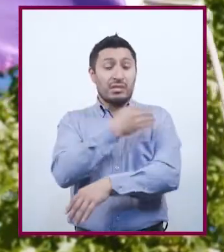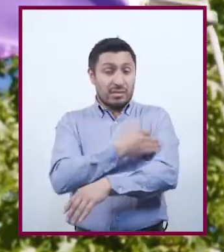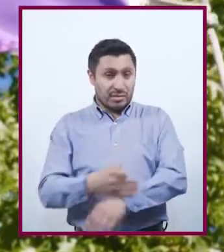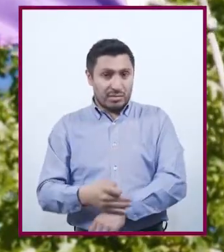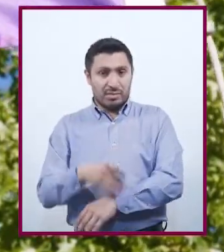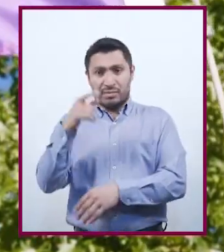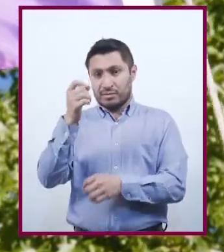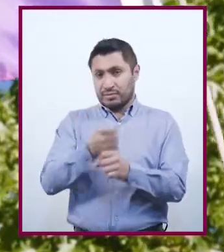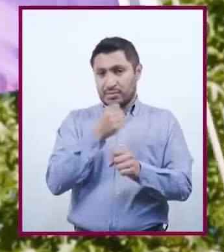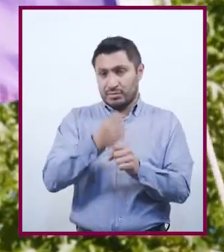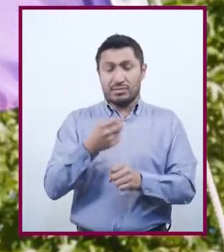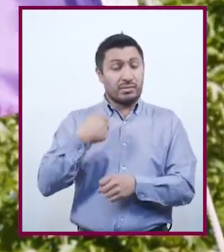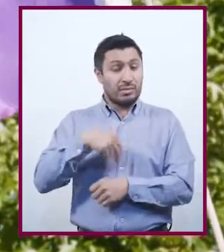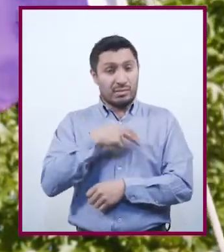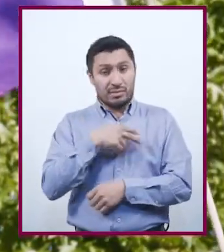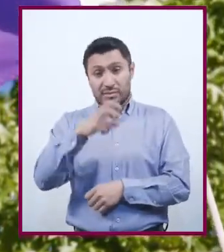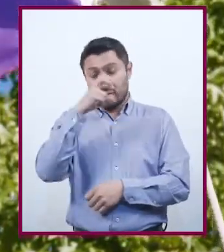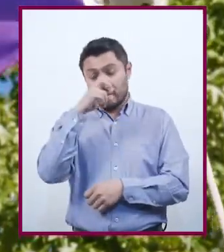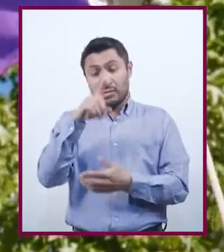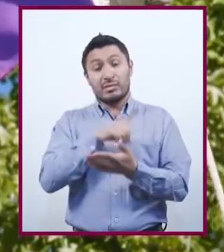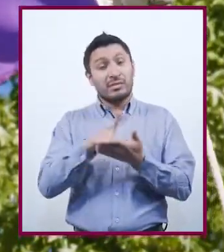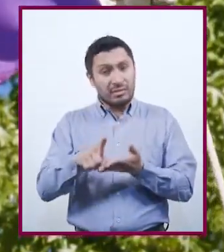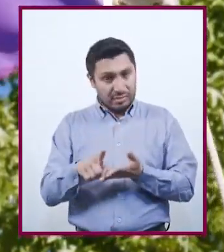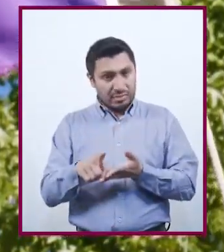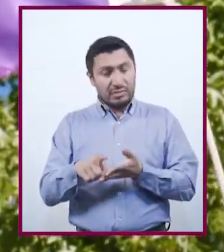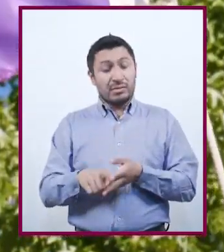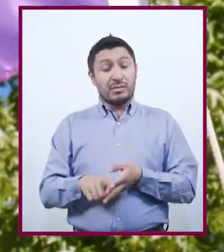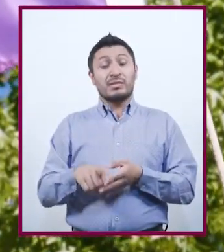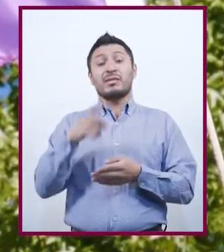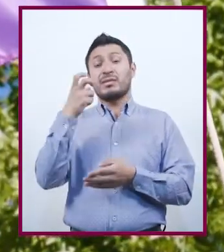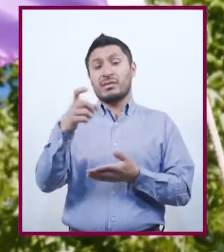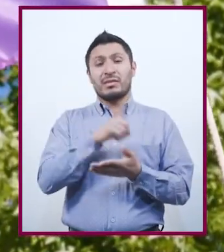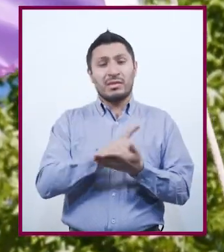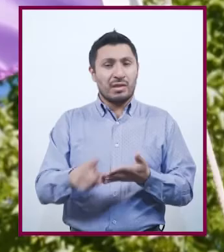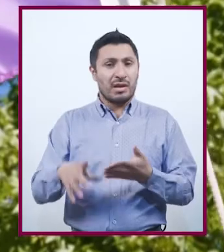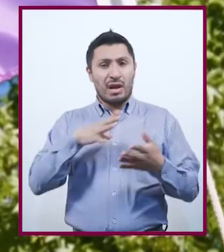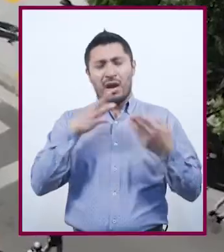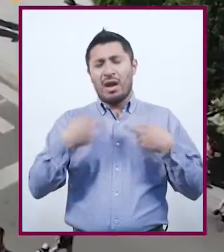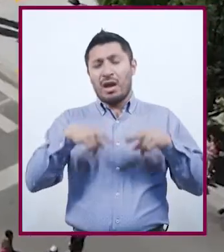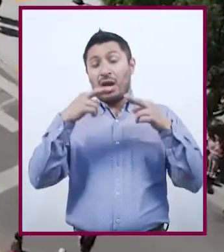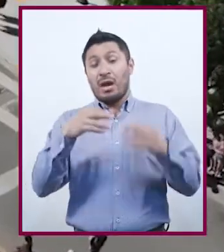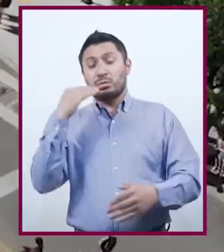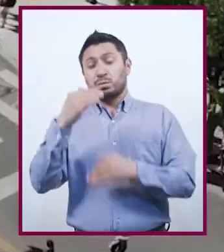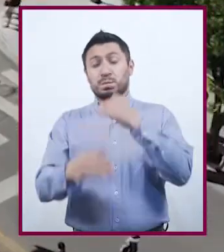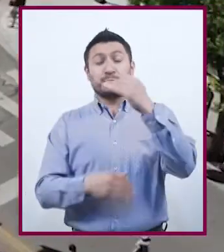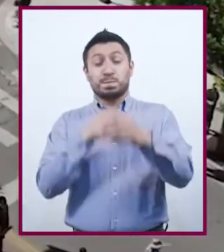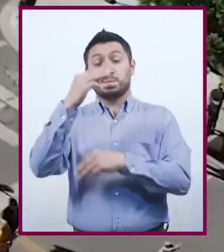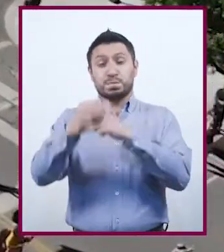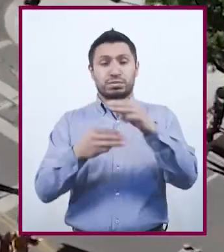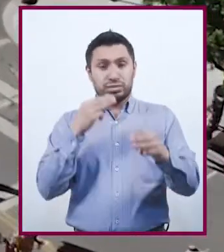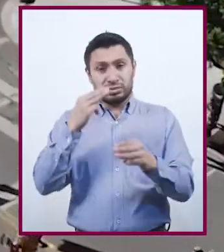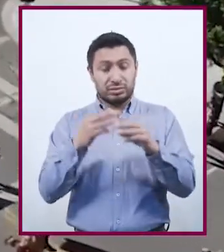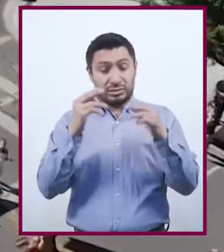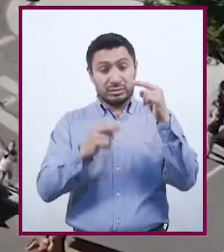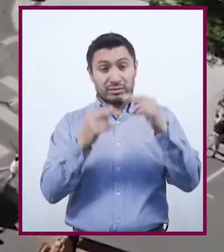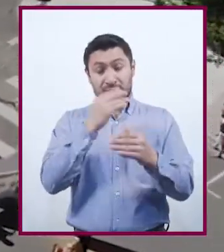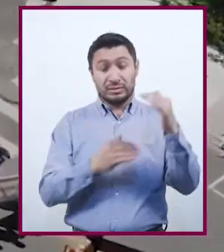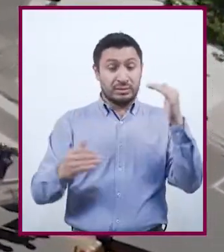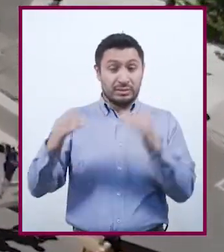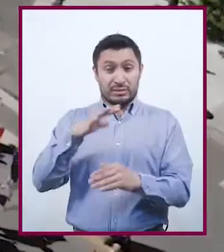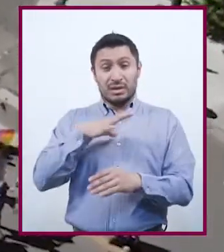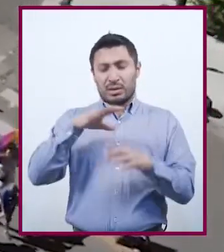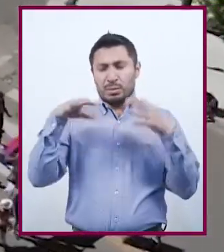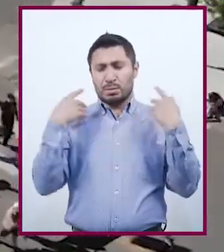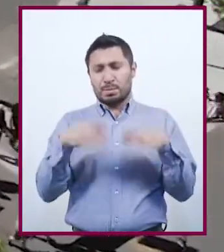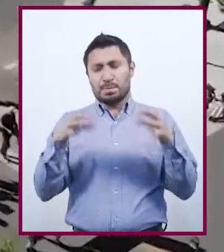reproducción. Insistamos, son nuestros derechos. Estos derechos, que representan enormes avances a nivel mundial,